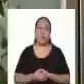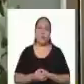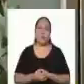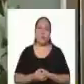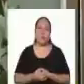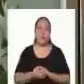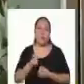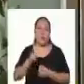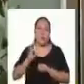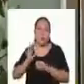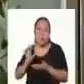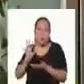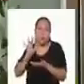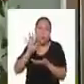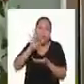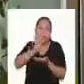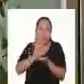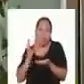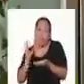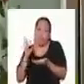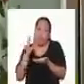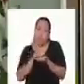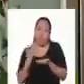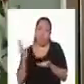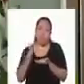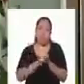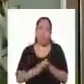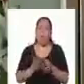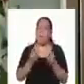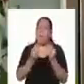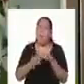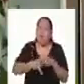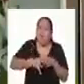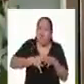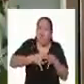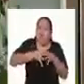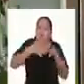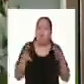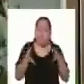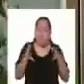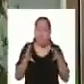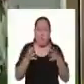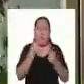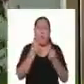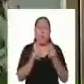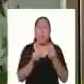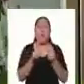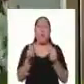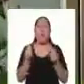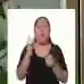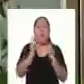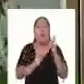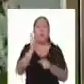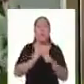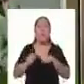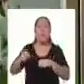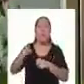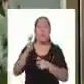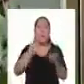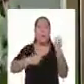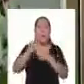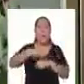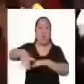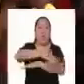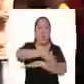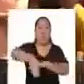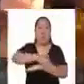Esa migración y ese crecimiento del comercio ambulatorio en la ciudad no solamente se produjo por efectos de este desplazamiento, sino también por el